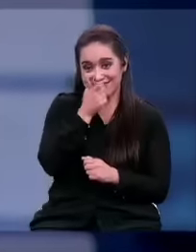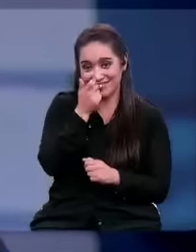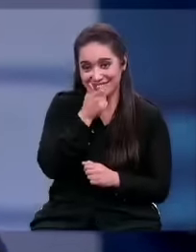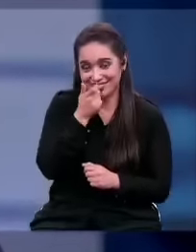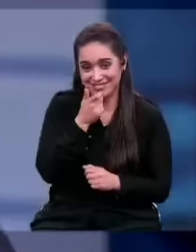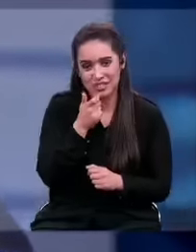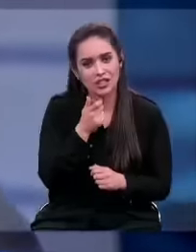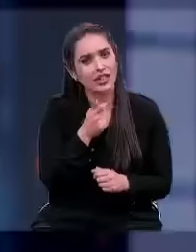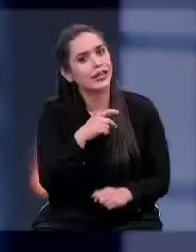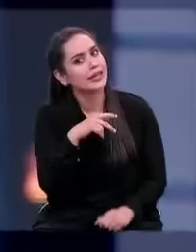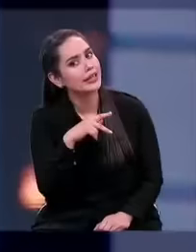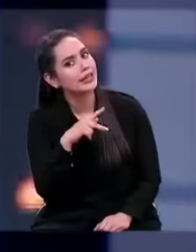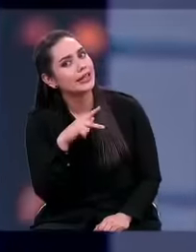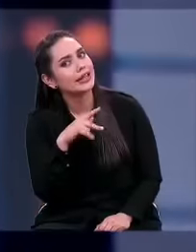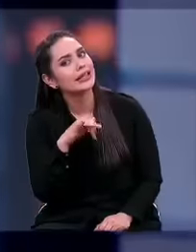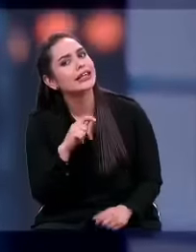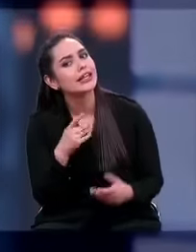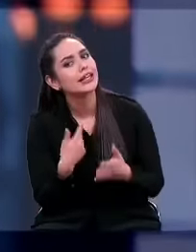¿Y el Quique?